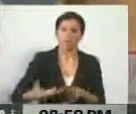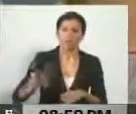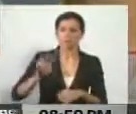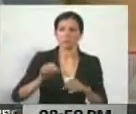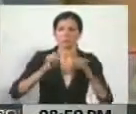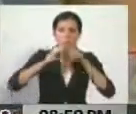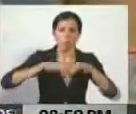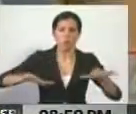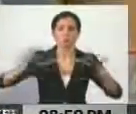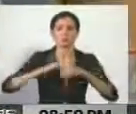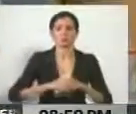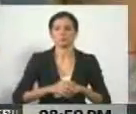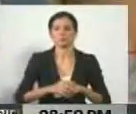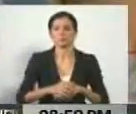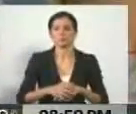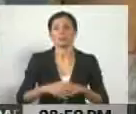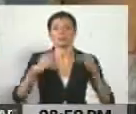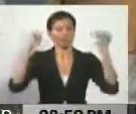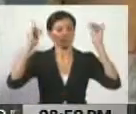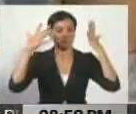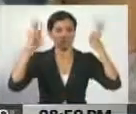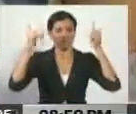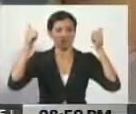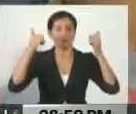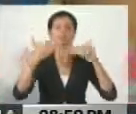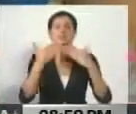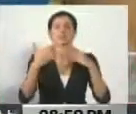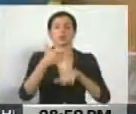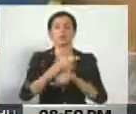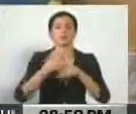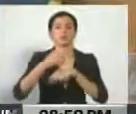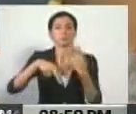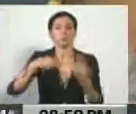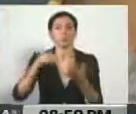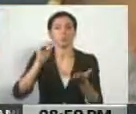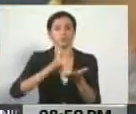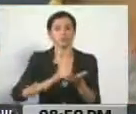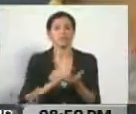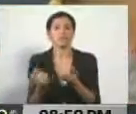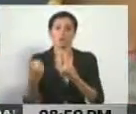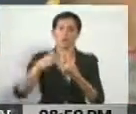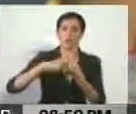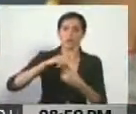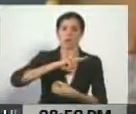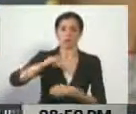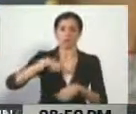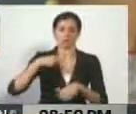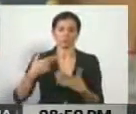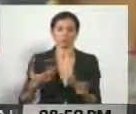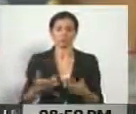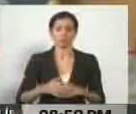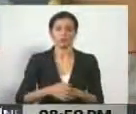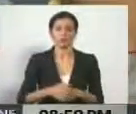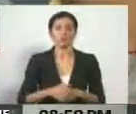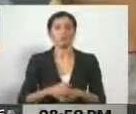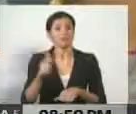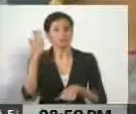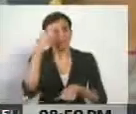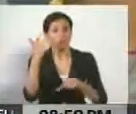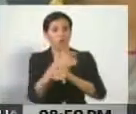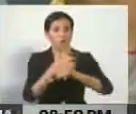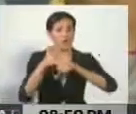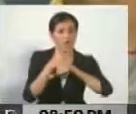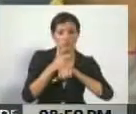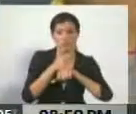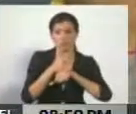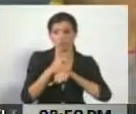celebramos esto y le damos las gracias al gobierno revolucionario por una vez más incluirnos en las políticas. Sabemos que este es un gobierno que no está